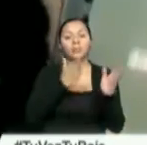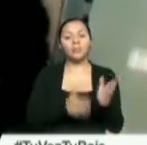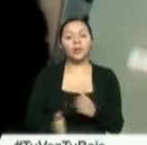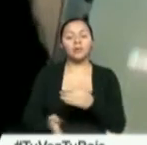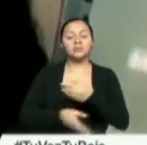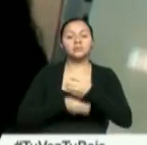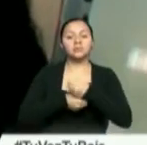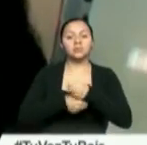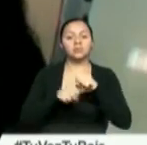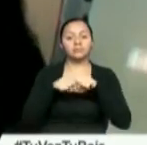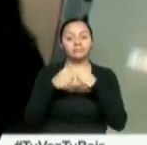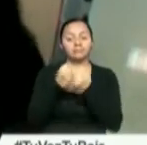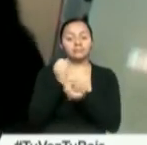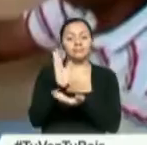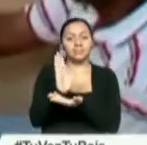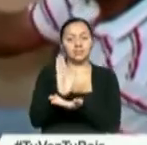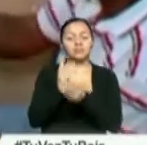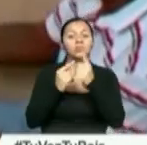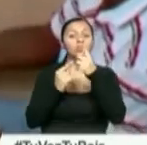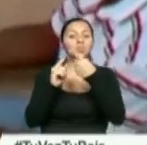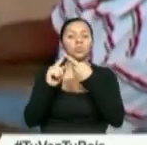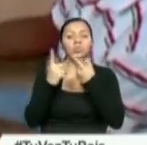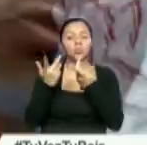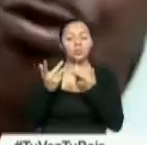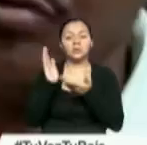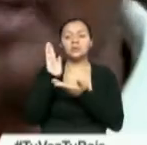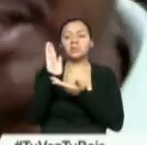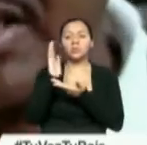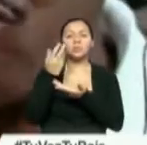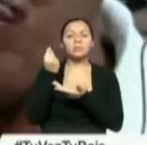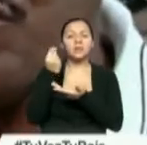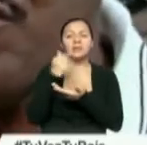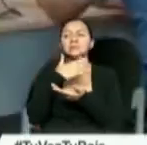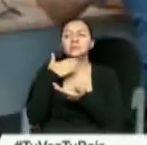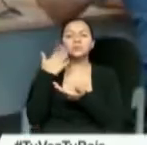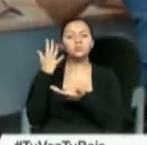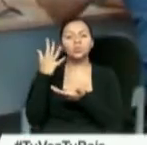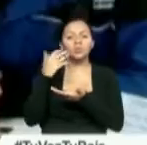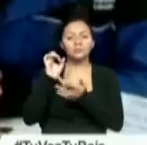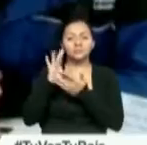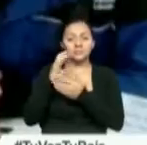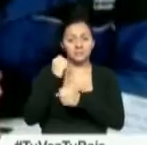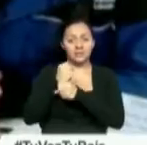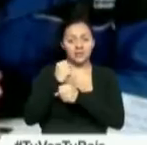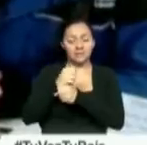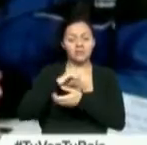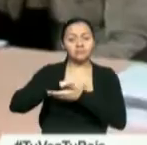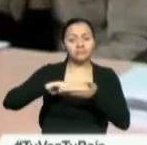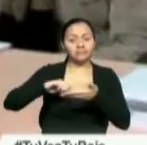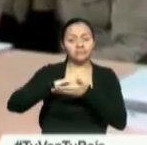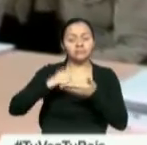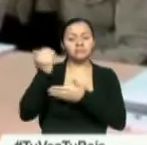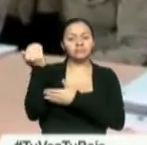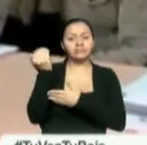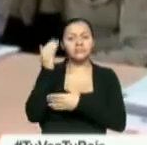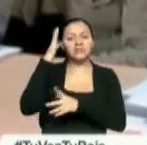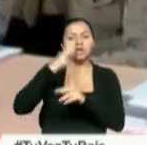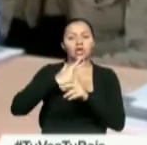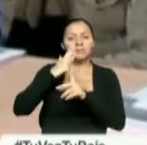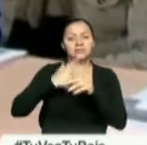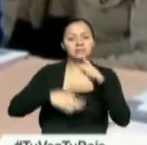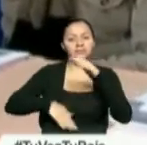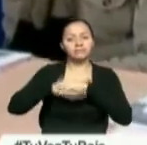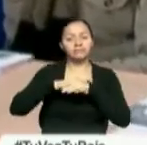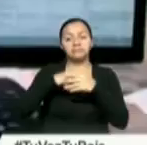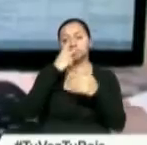seguridad social una de ellas desde el seguro de desempleo que es un beneficio económico que protege al afiliado por un máximo de cinco meses mientras